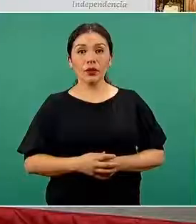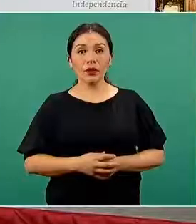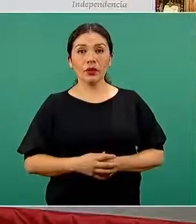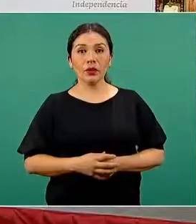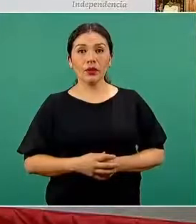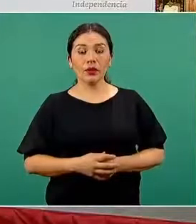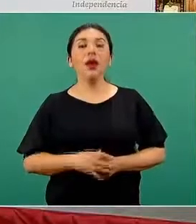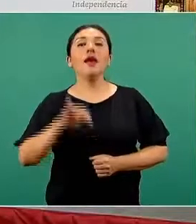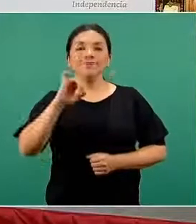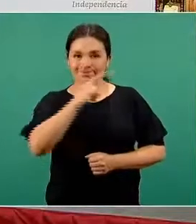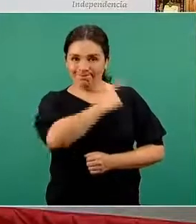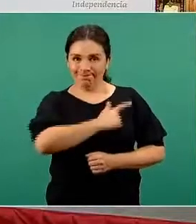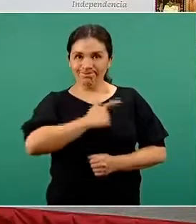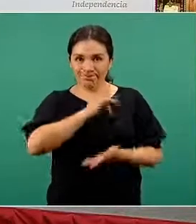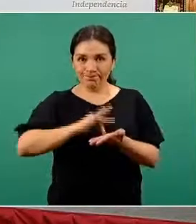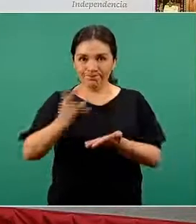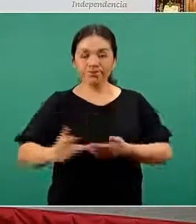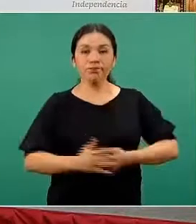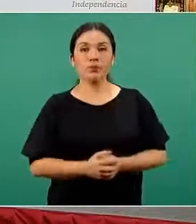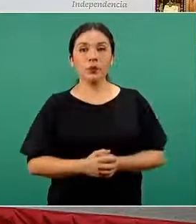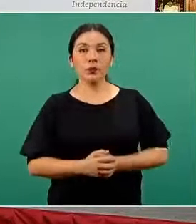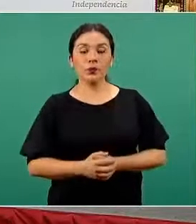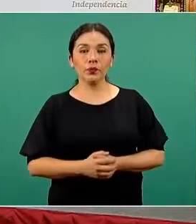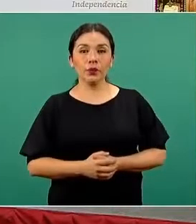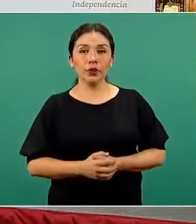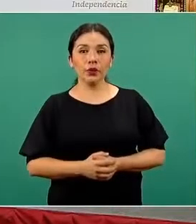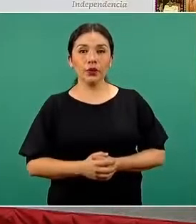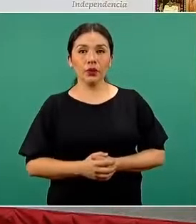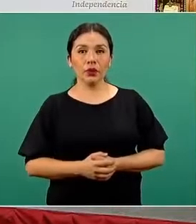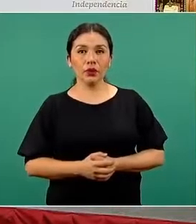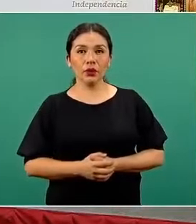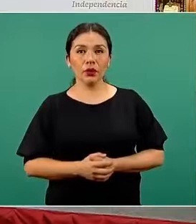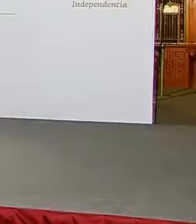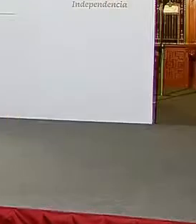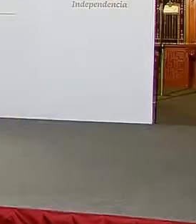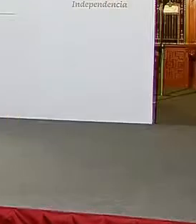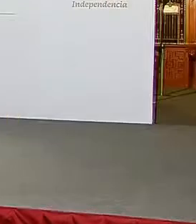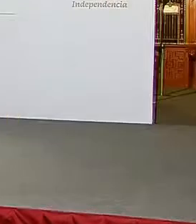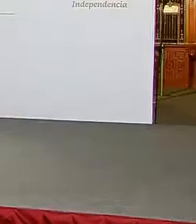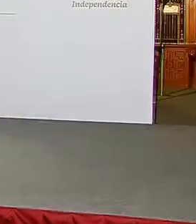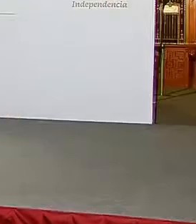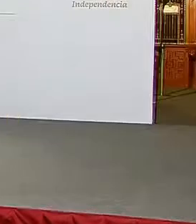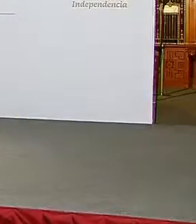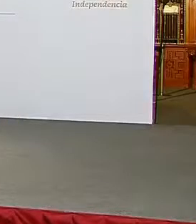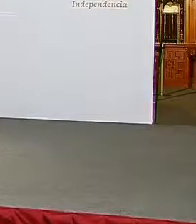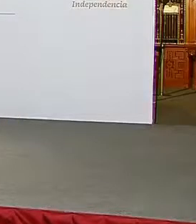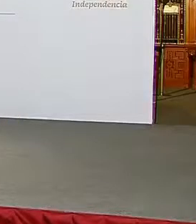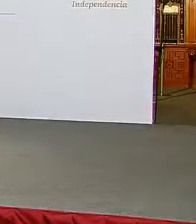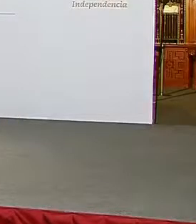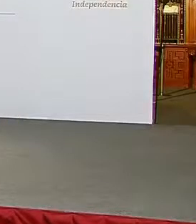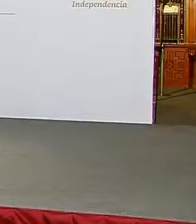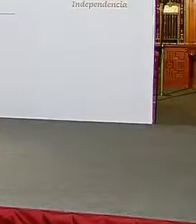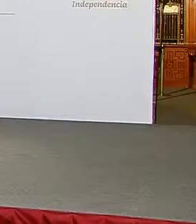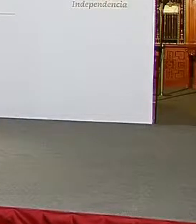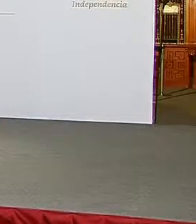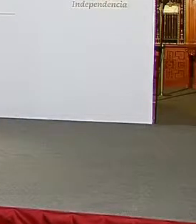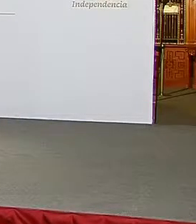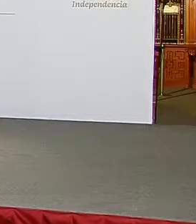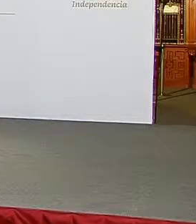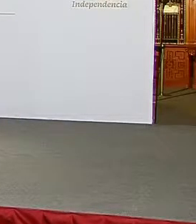Claro que sí, muchas gracias. Se tienen estimaciones del número de embarazos y